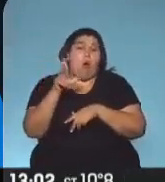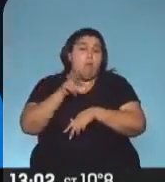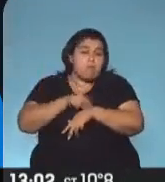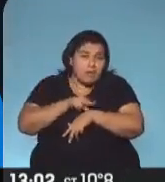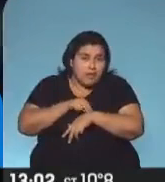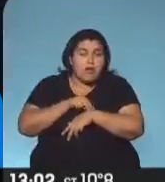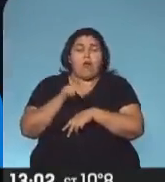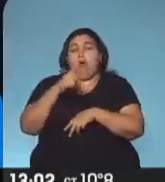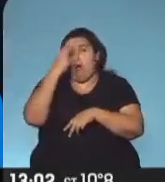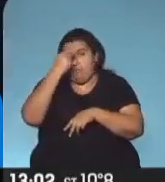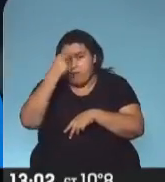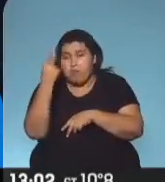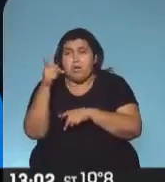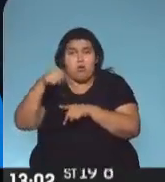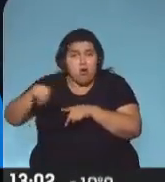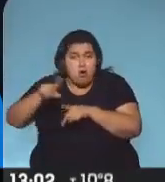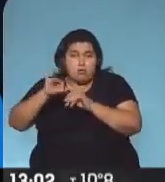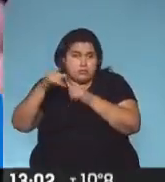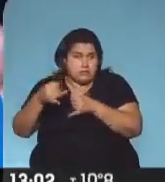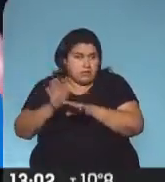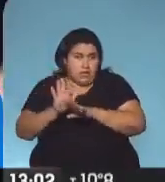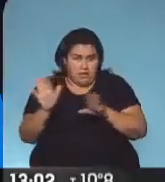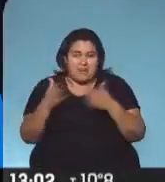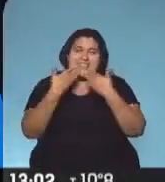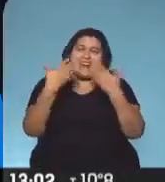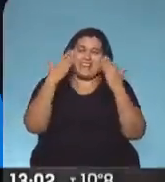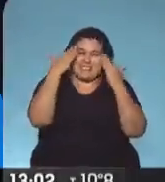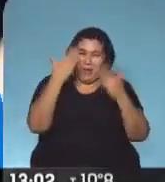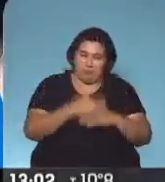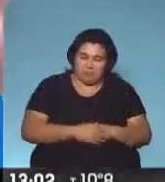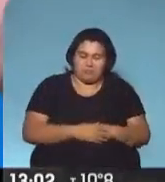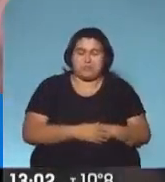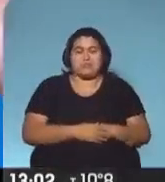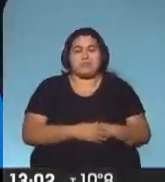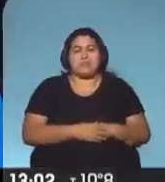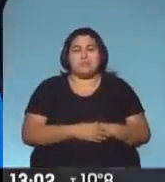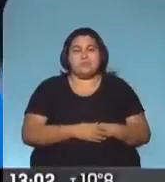que son los que trabajan el verbo y los enfermos para que no contagio gracias ya o